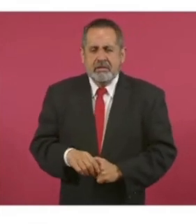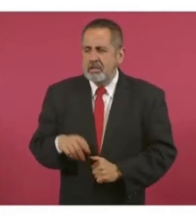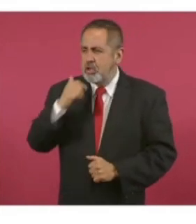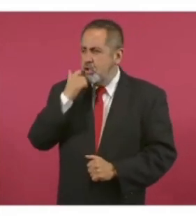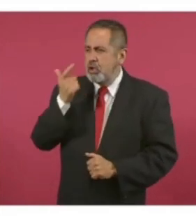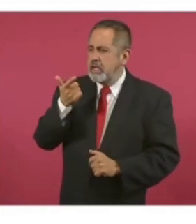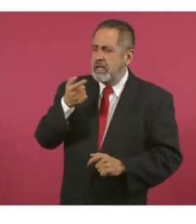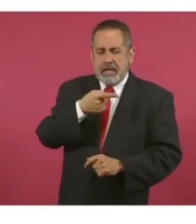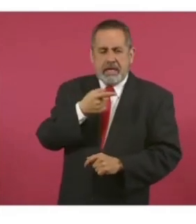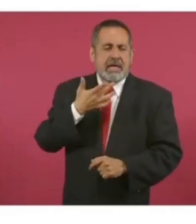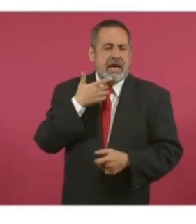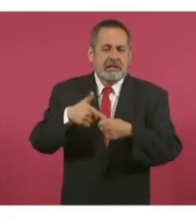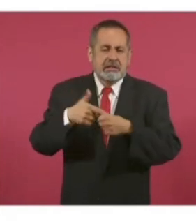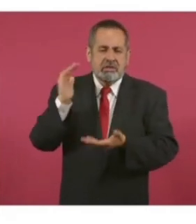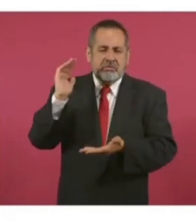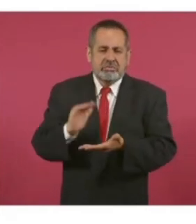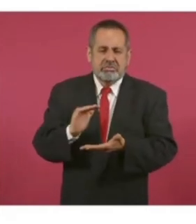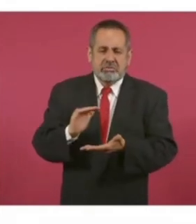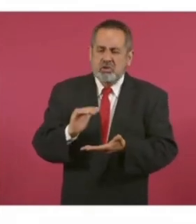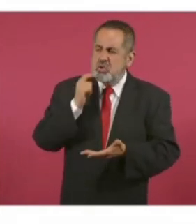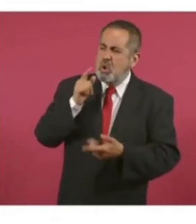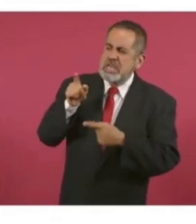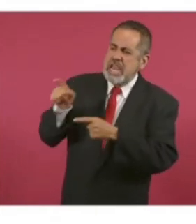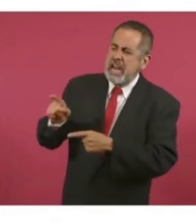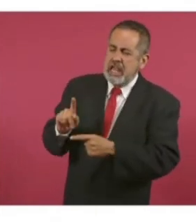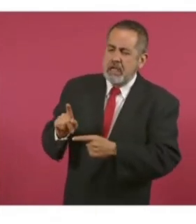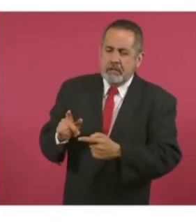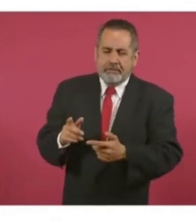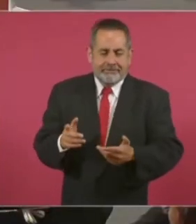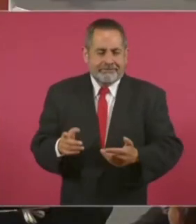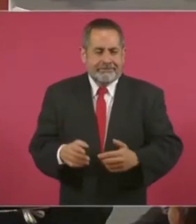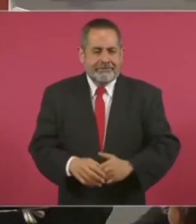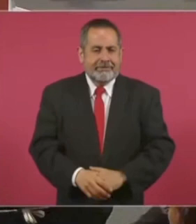pero tampoco permite reducciones.